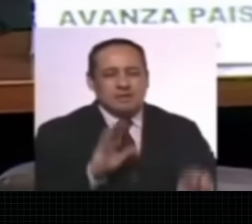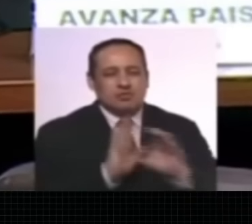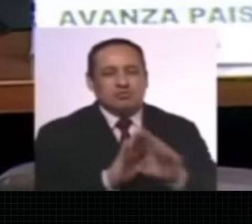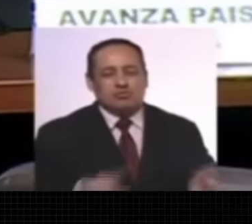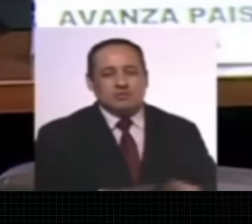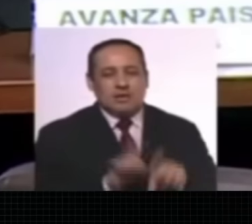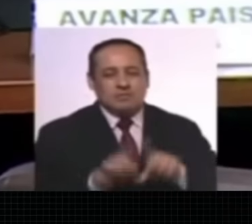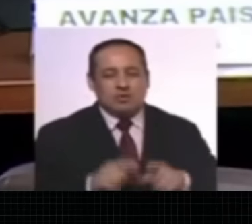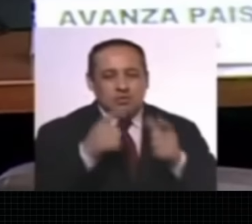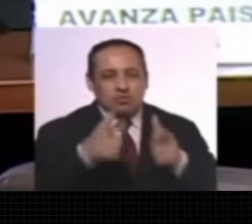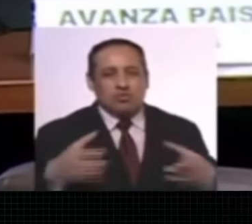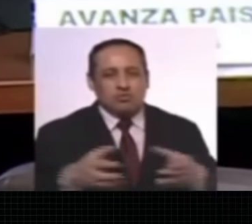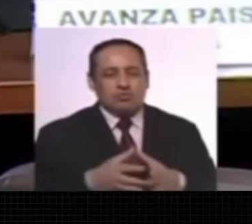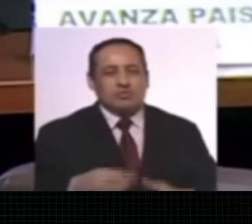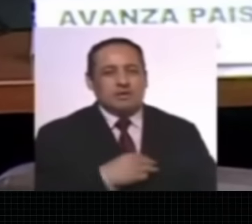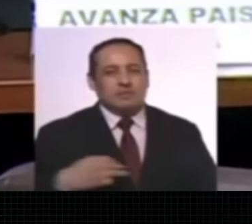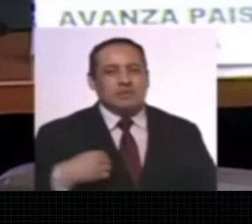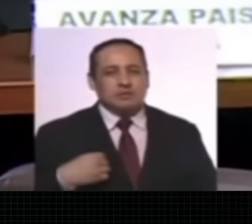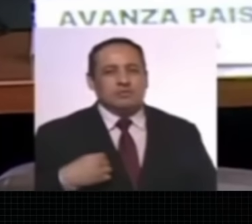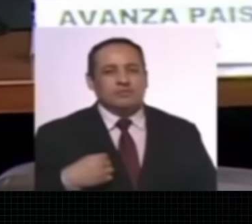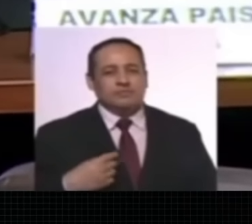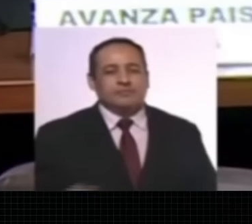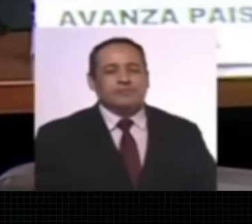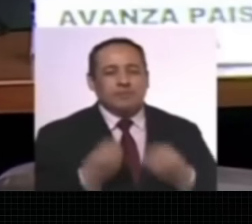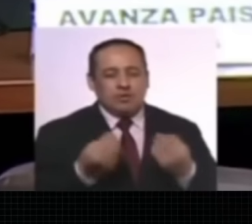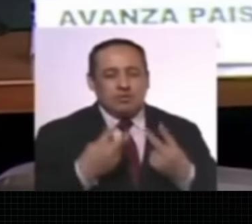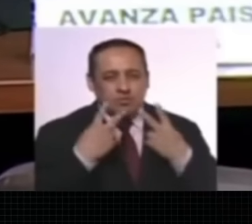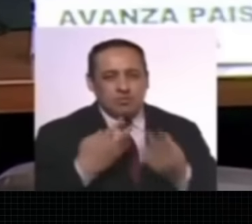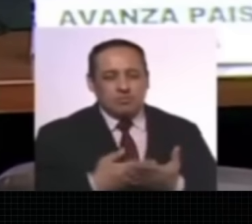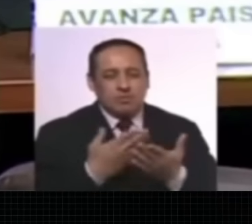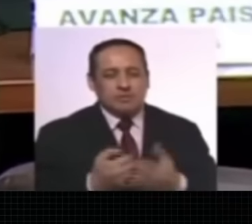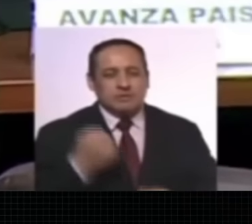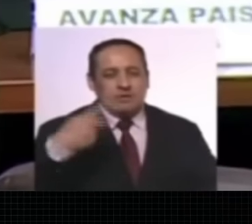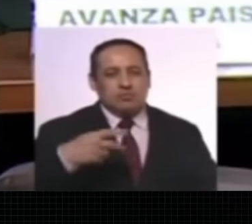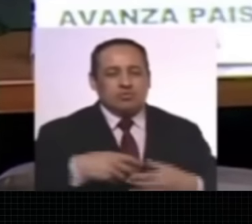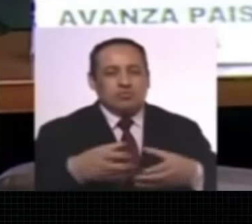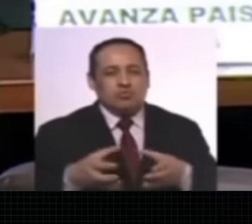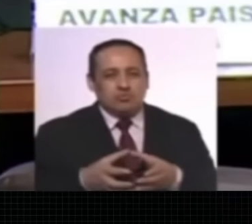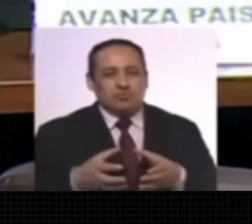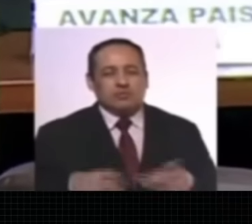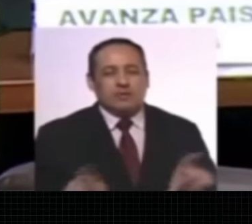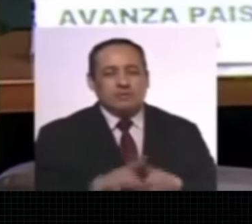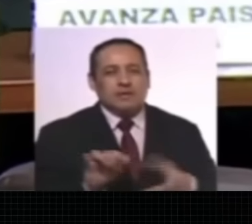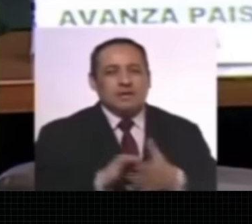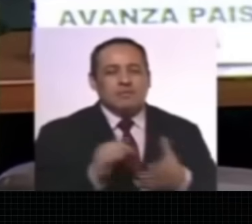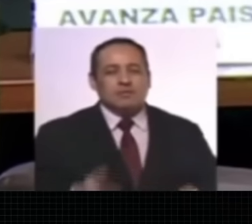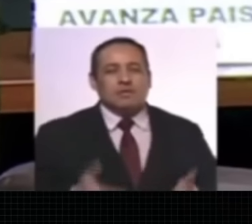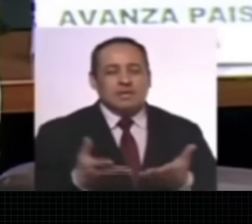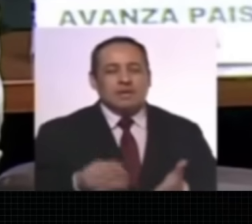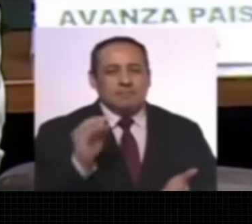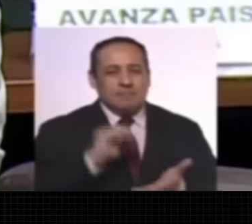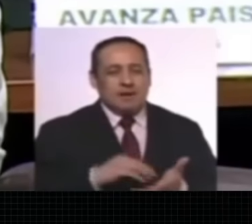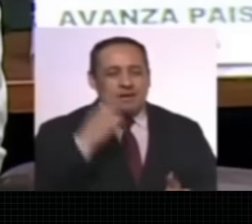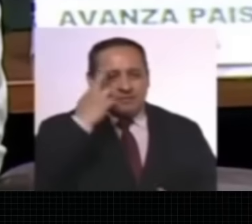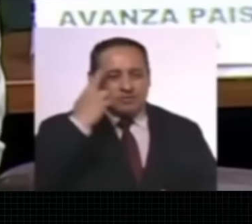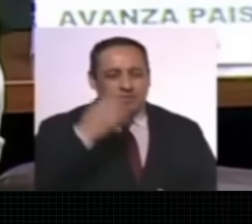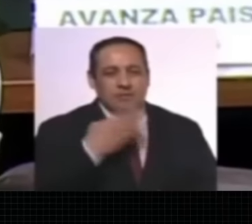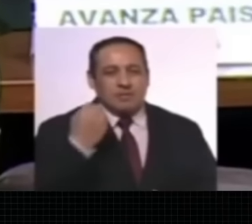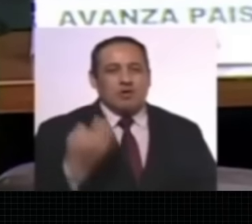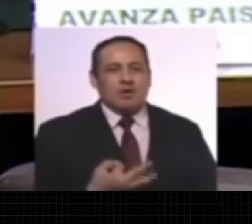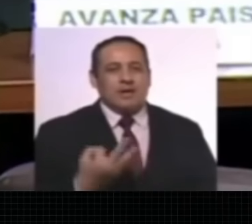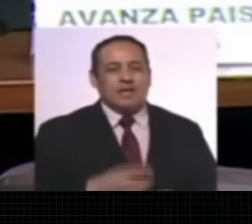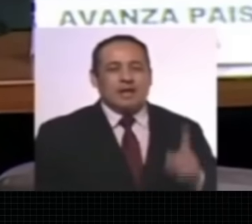u observaciones del poder ejecutivo con la existencia de una segunda cámara que pueda darle mayor reflexión y mayor calidad